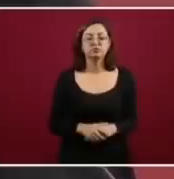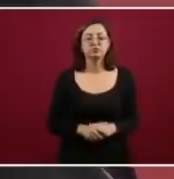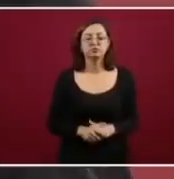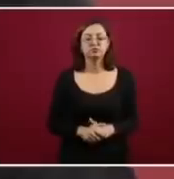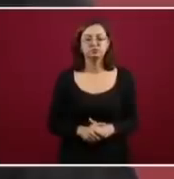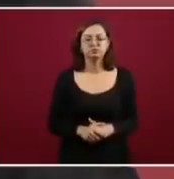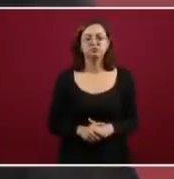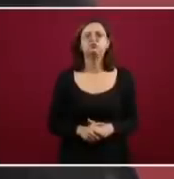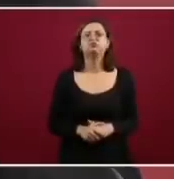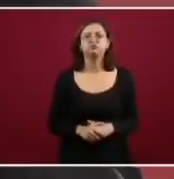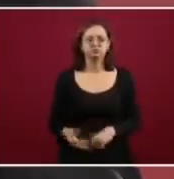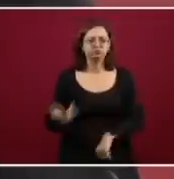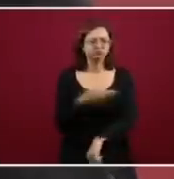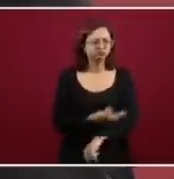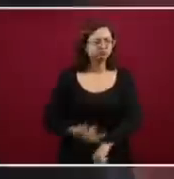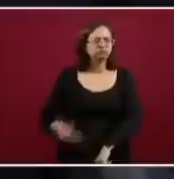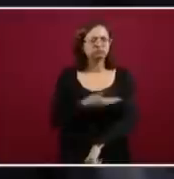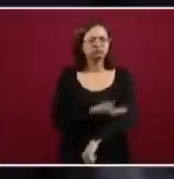bien